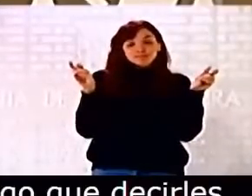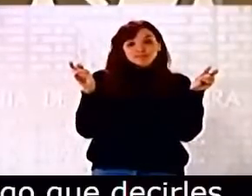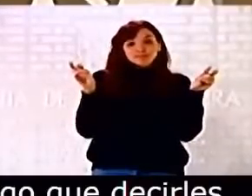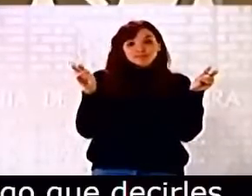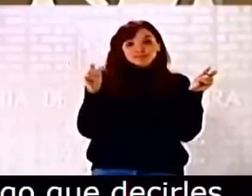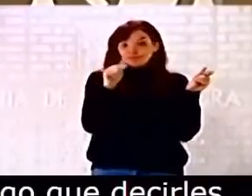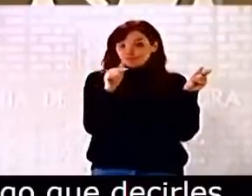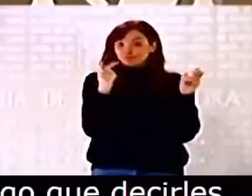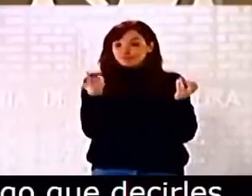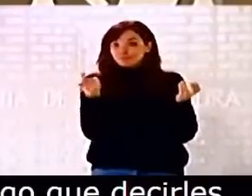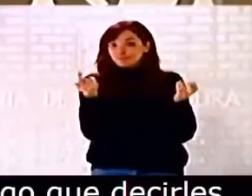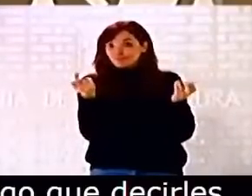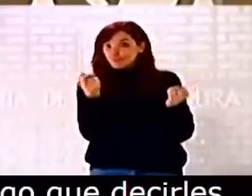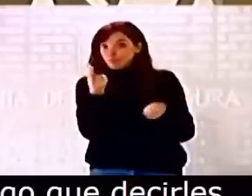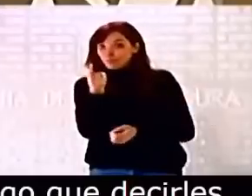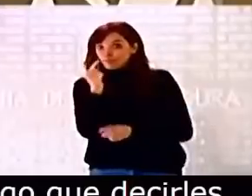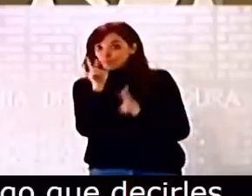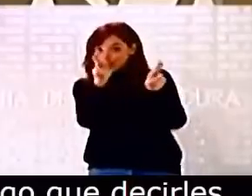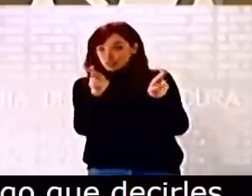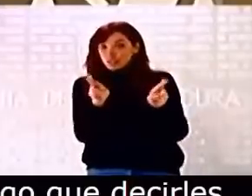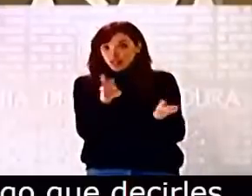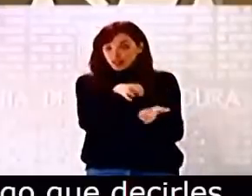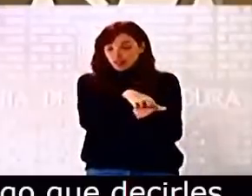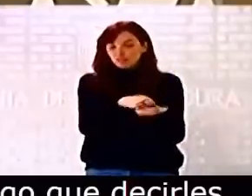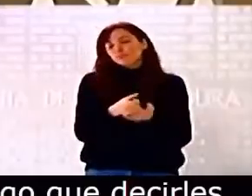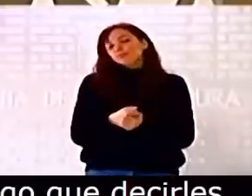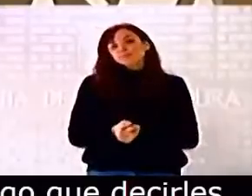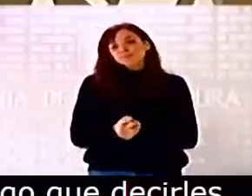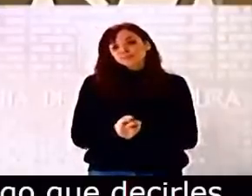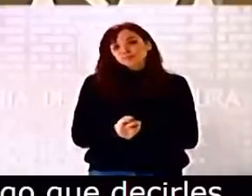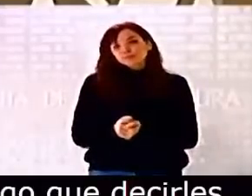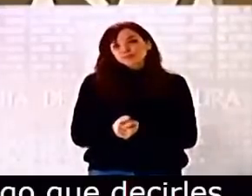al tema de las residencias